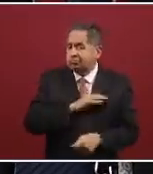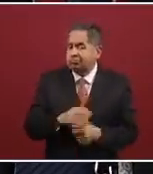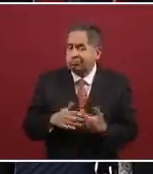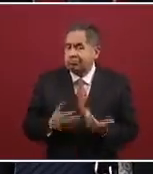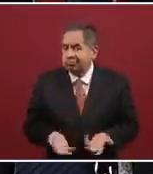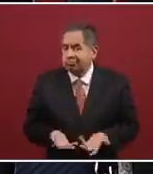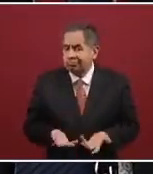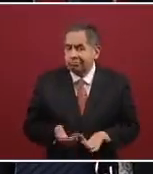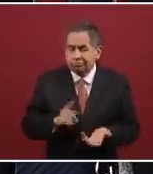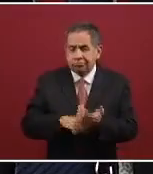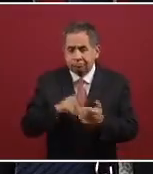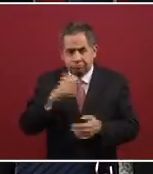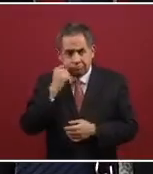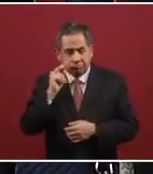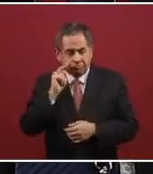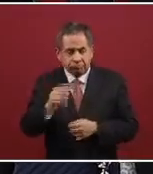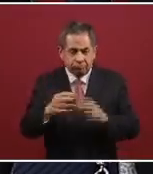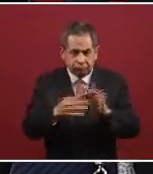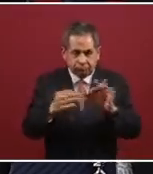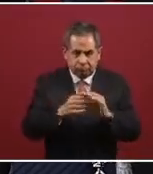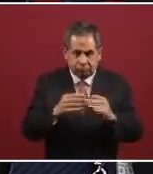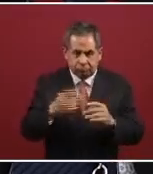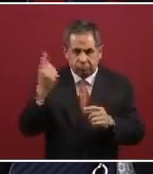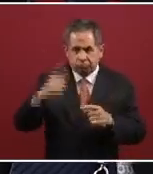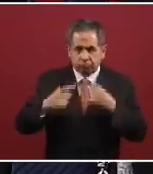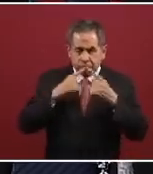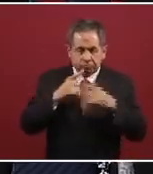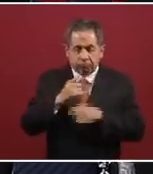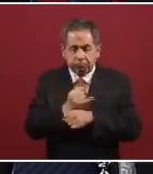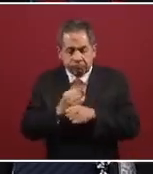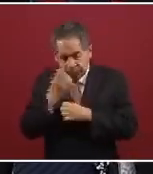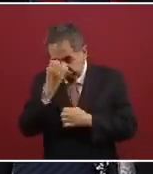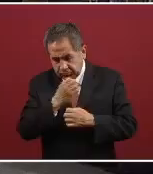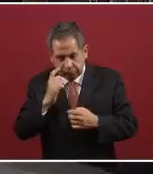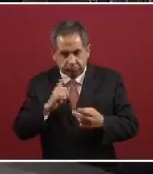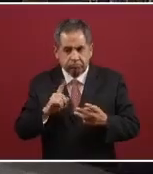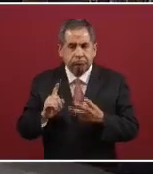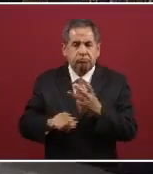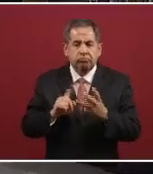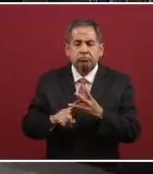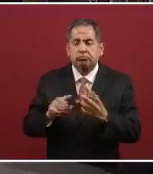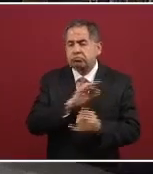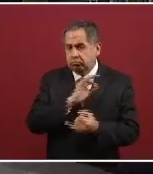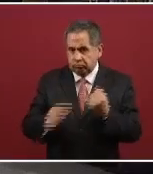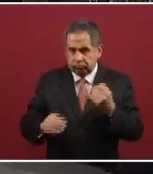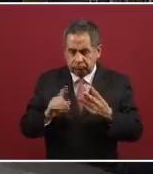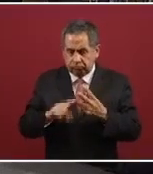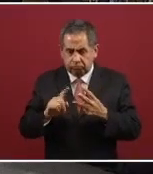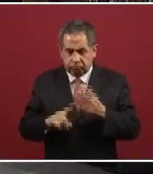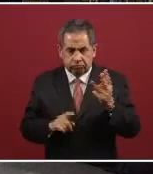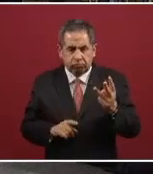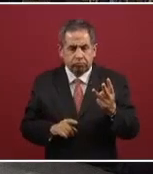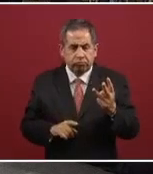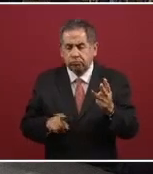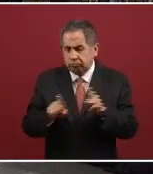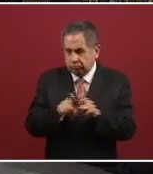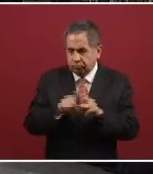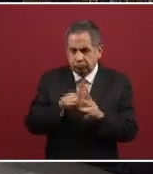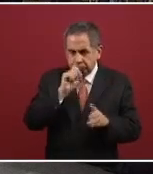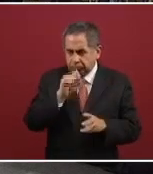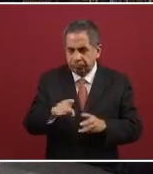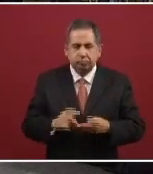también por si usted quiere instruir para que se cheque. Y el tercer caso, que va más o menos por el